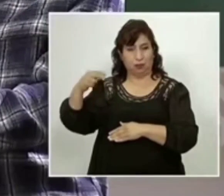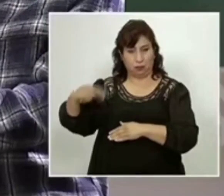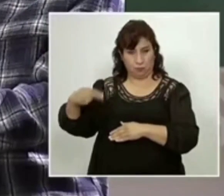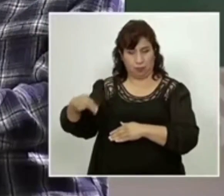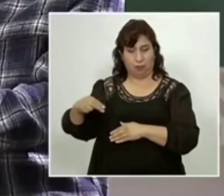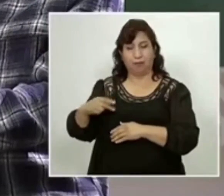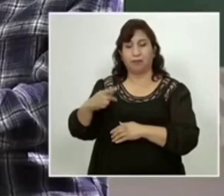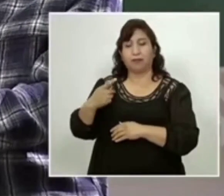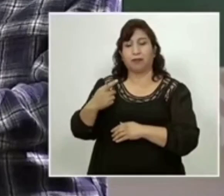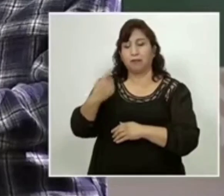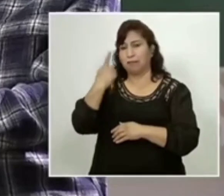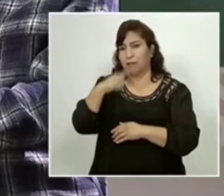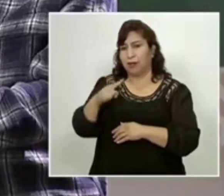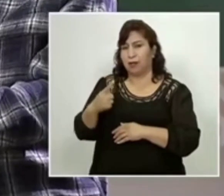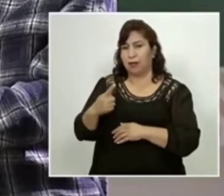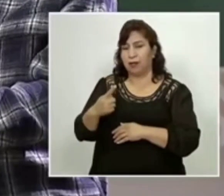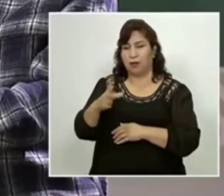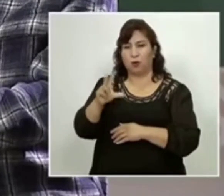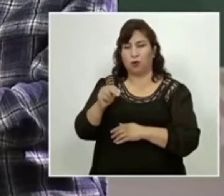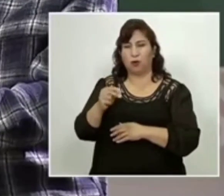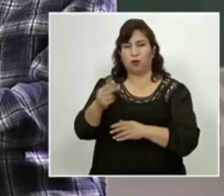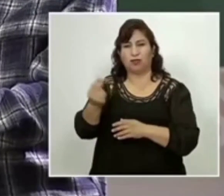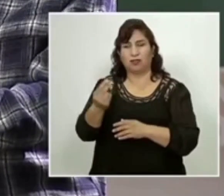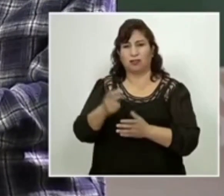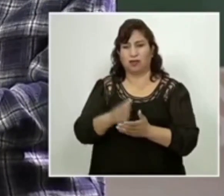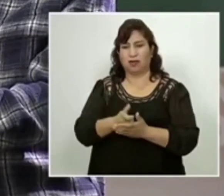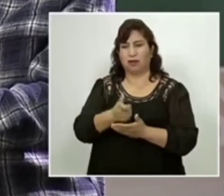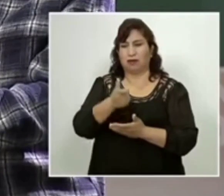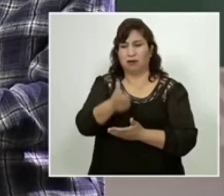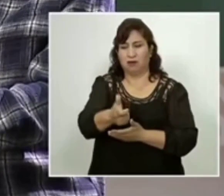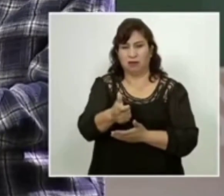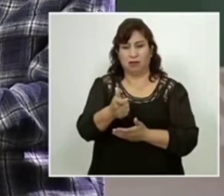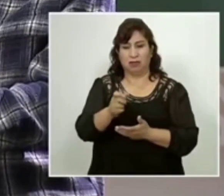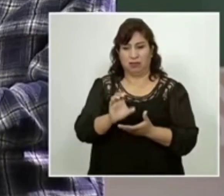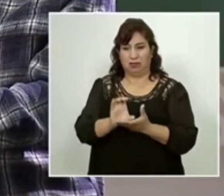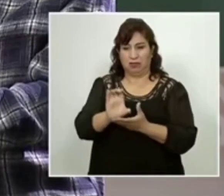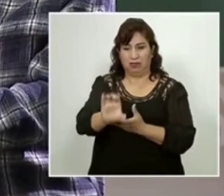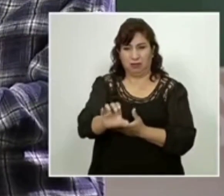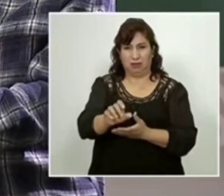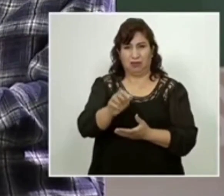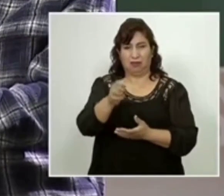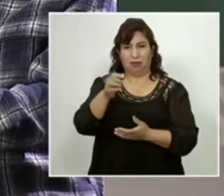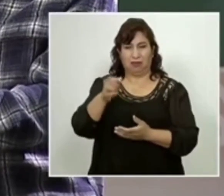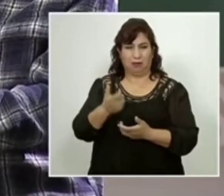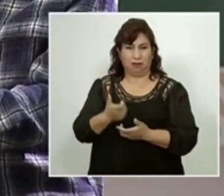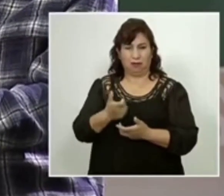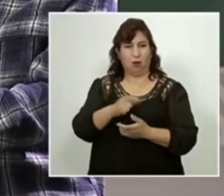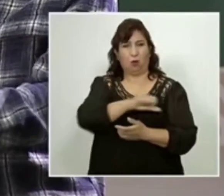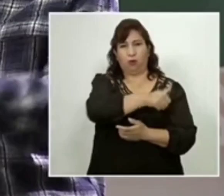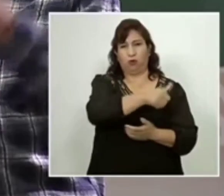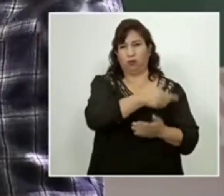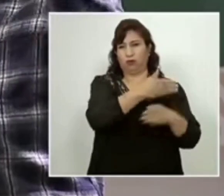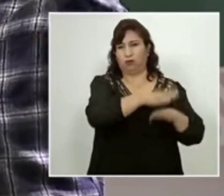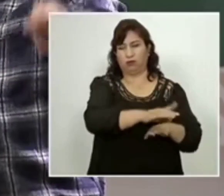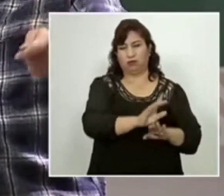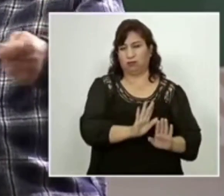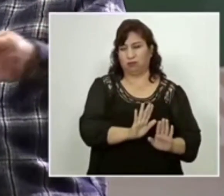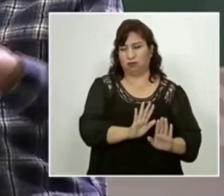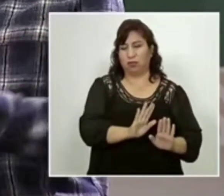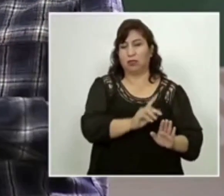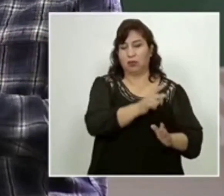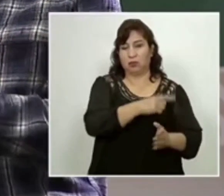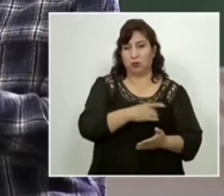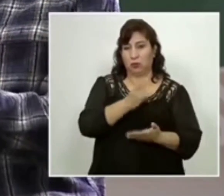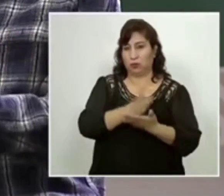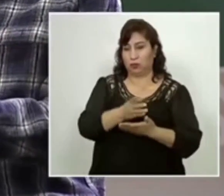para no tener que pagar con dinero en efectivo en ninguna parte, sino con